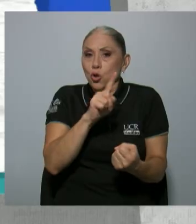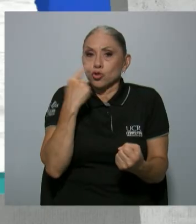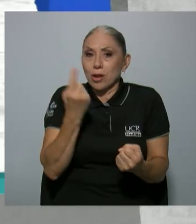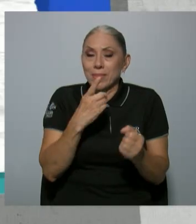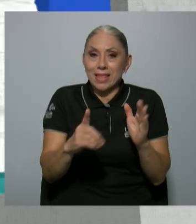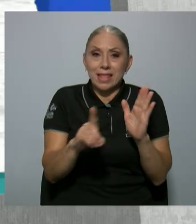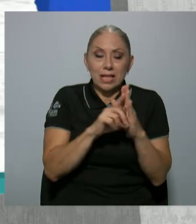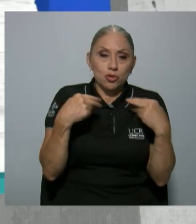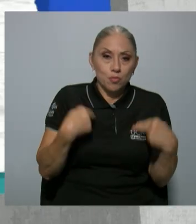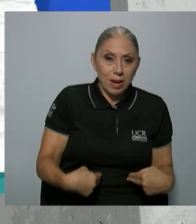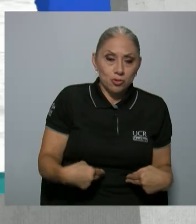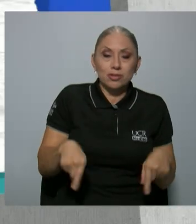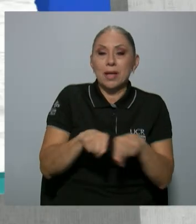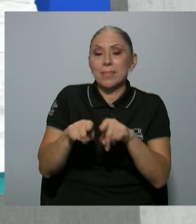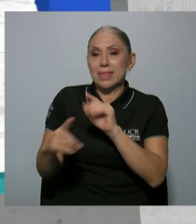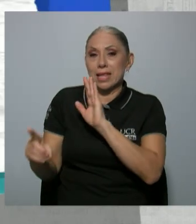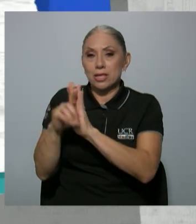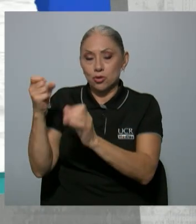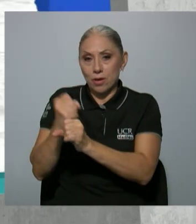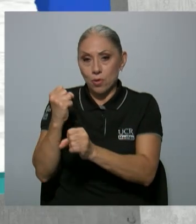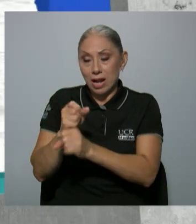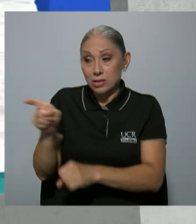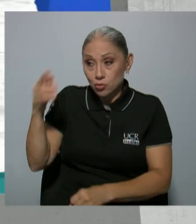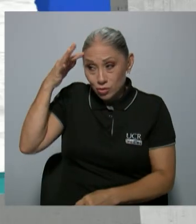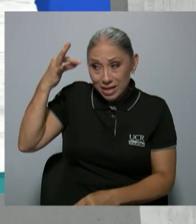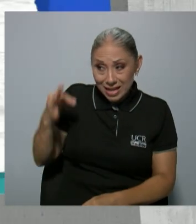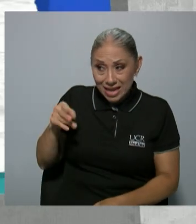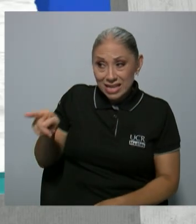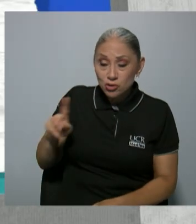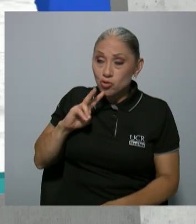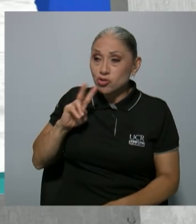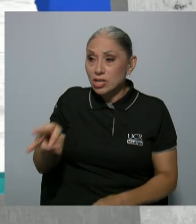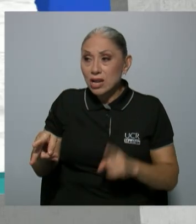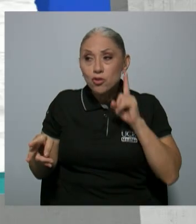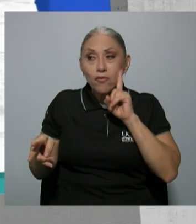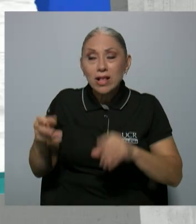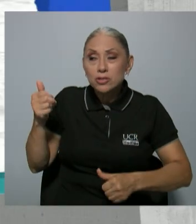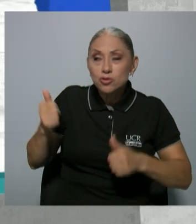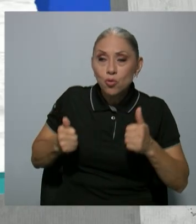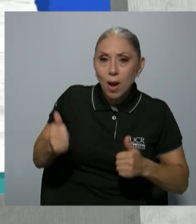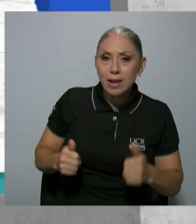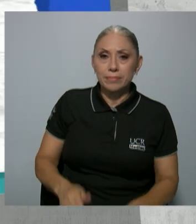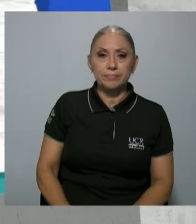también los laborales. ¿Usted cree que esto sea cierto o sea falso?